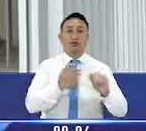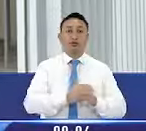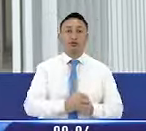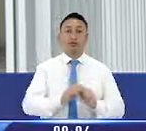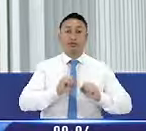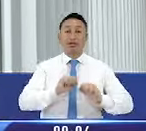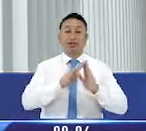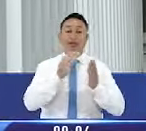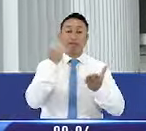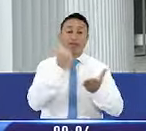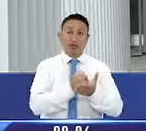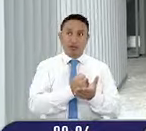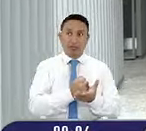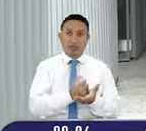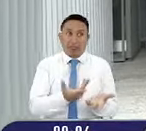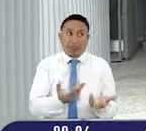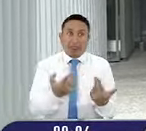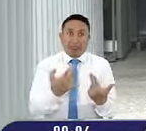de pasaportes.